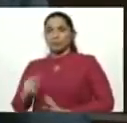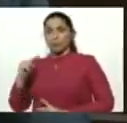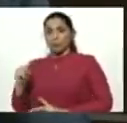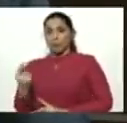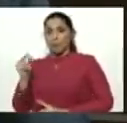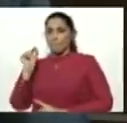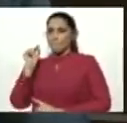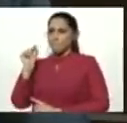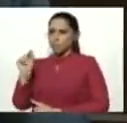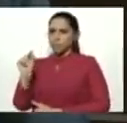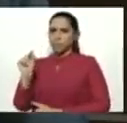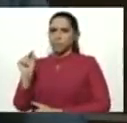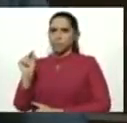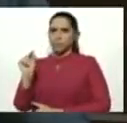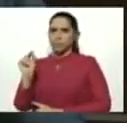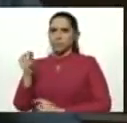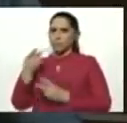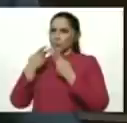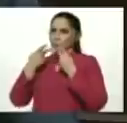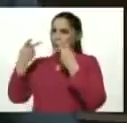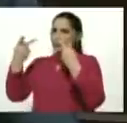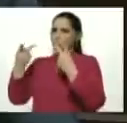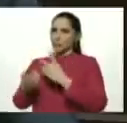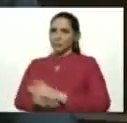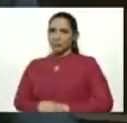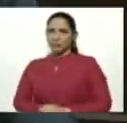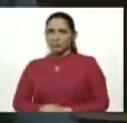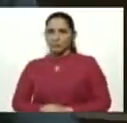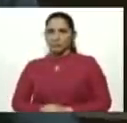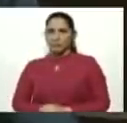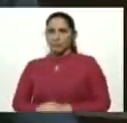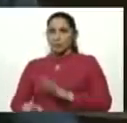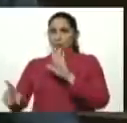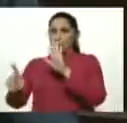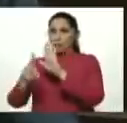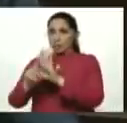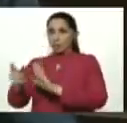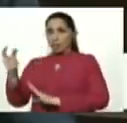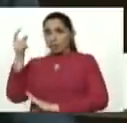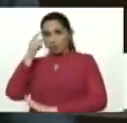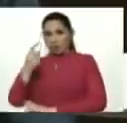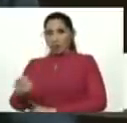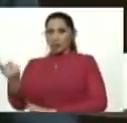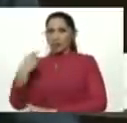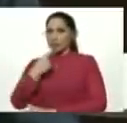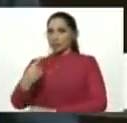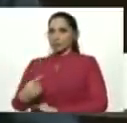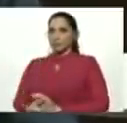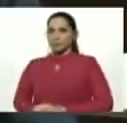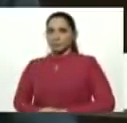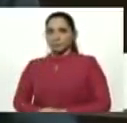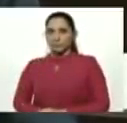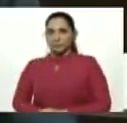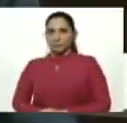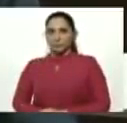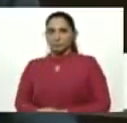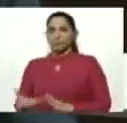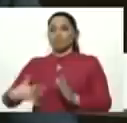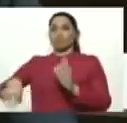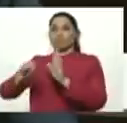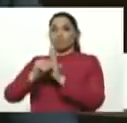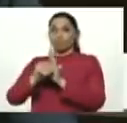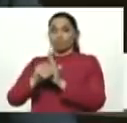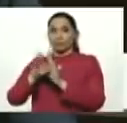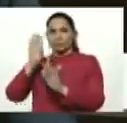punto de la declaración y resolución del día de ayer dice lo siguiente: reafirman